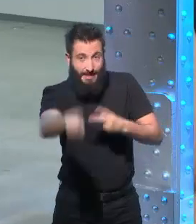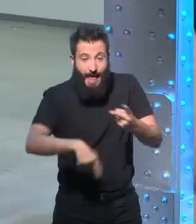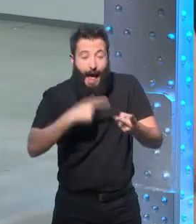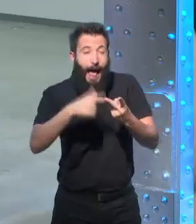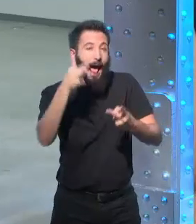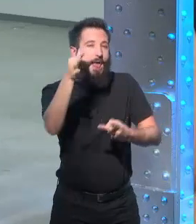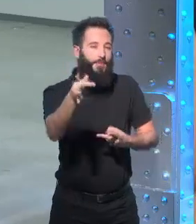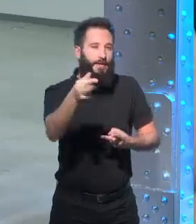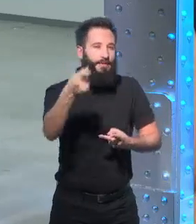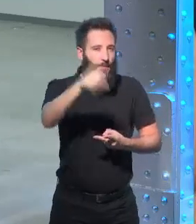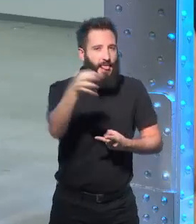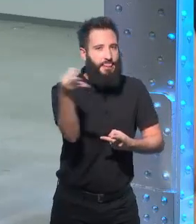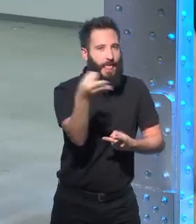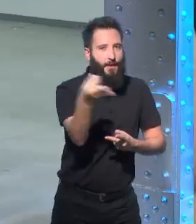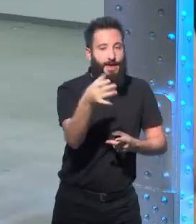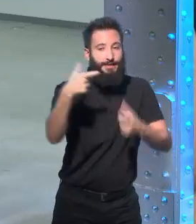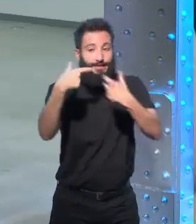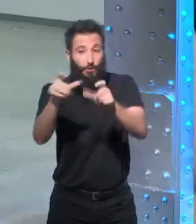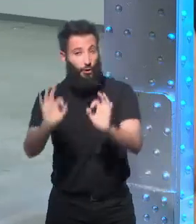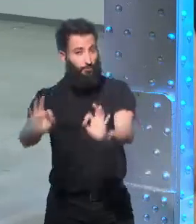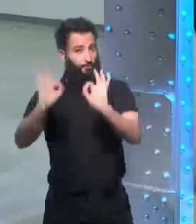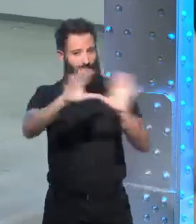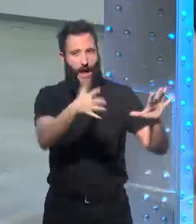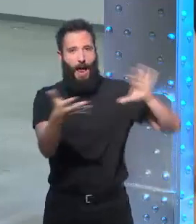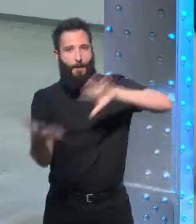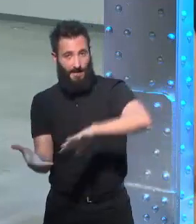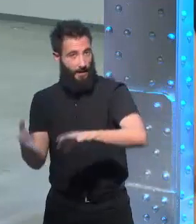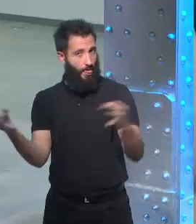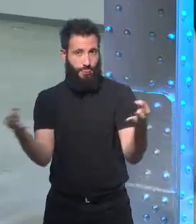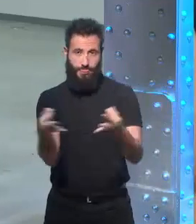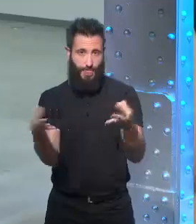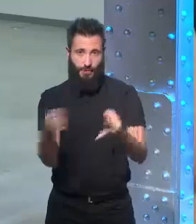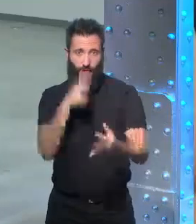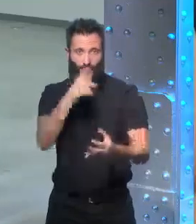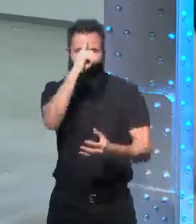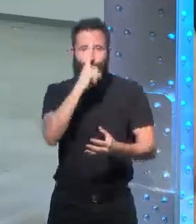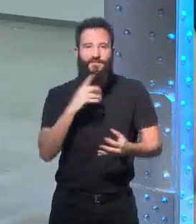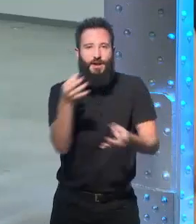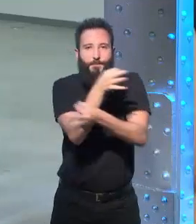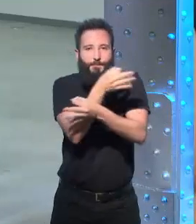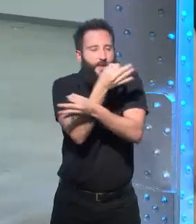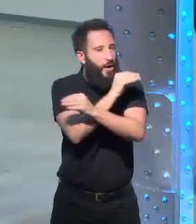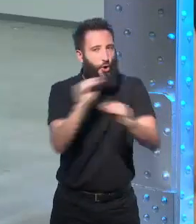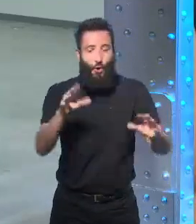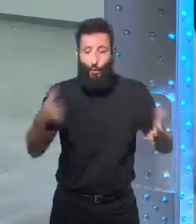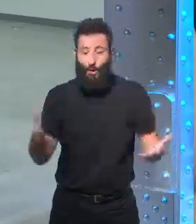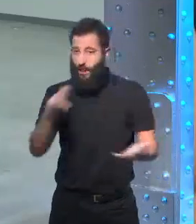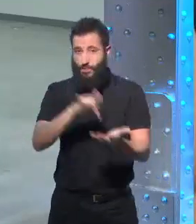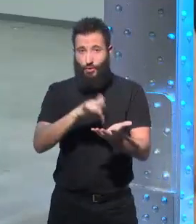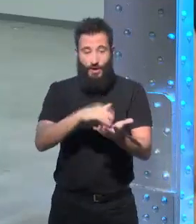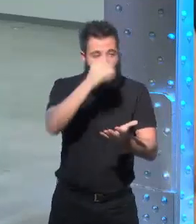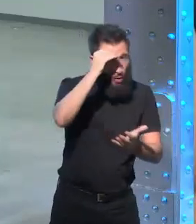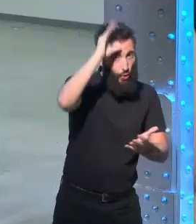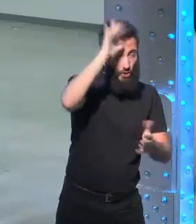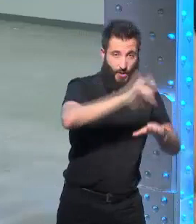además sepa aplicarlas a un sector concreto. Es decir, el perfil ideal debería tener una doble vertiente. Esos